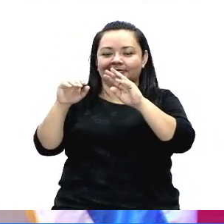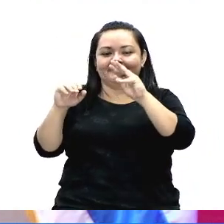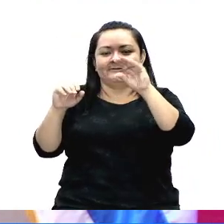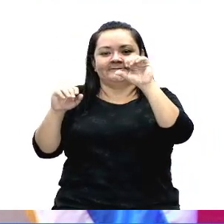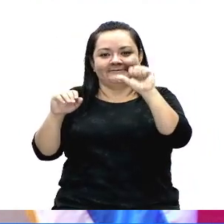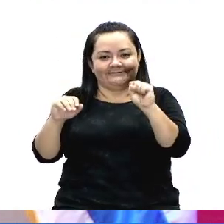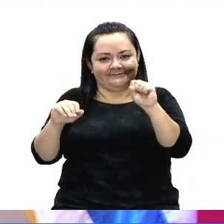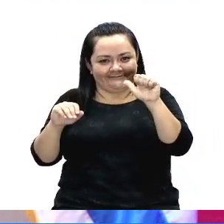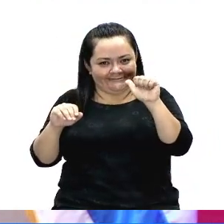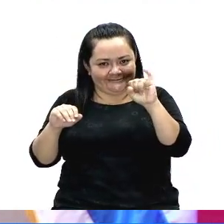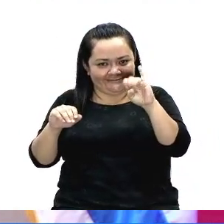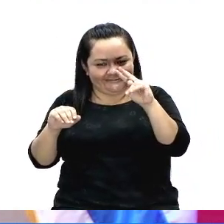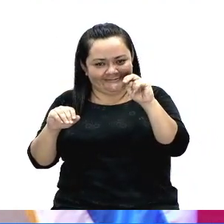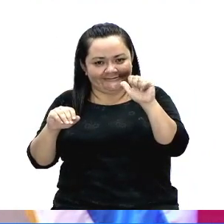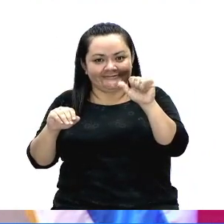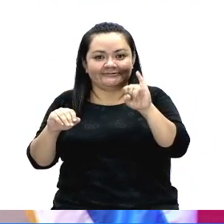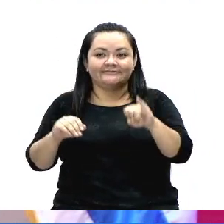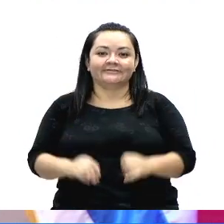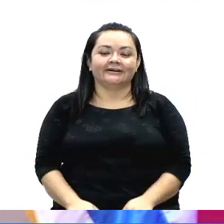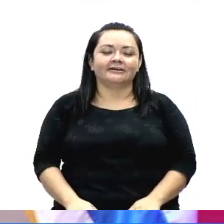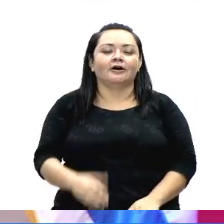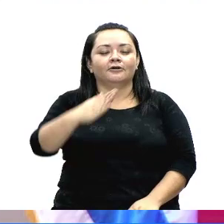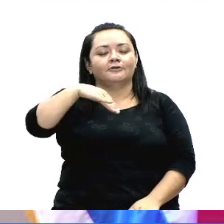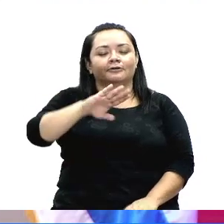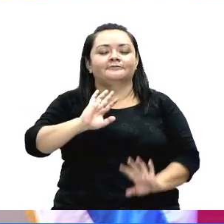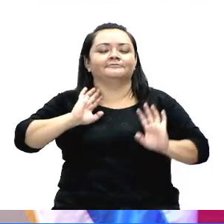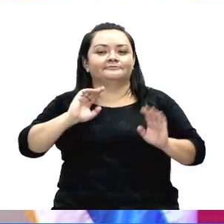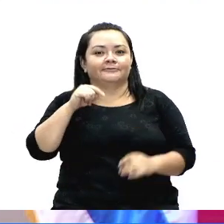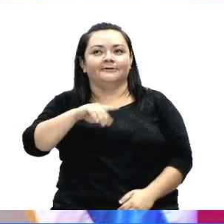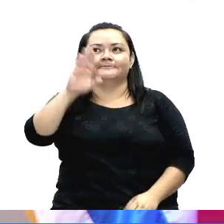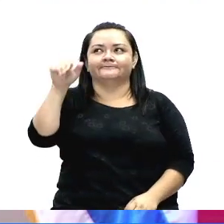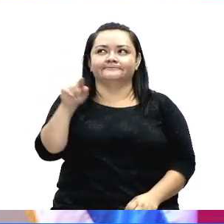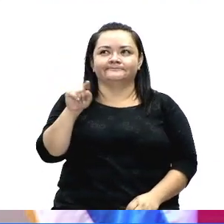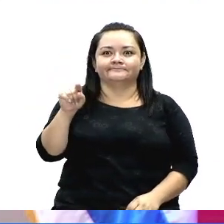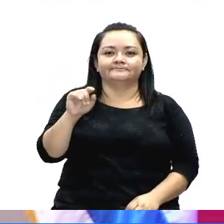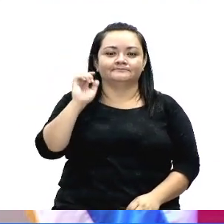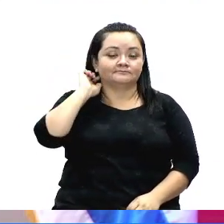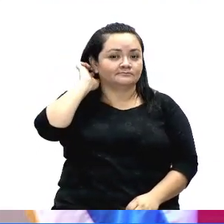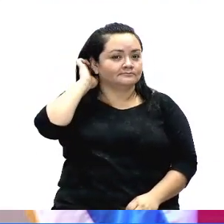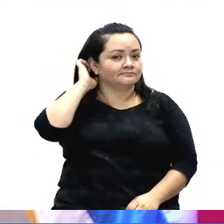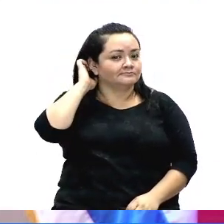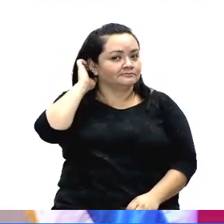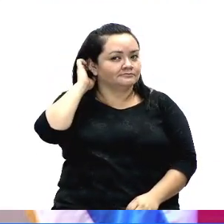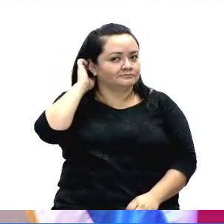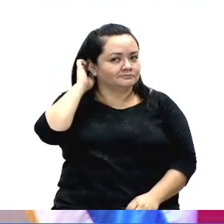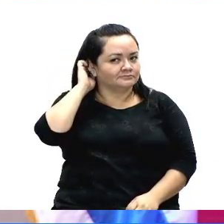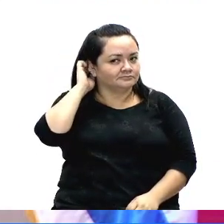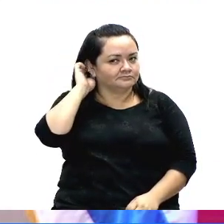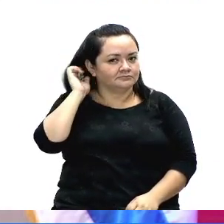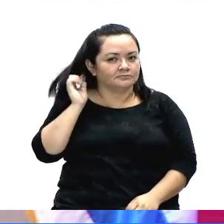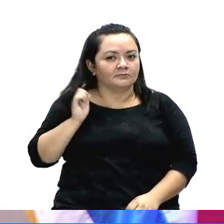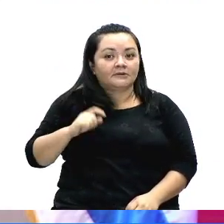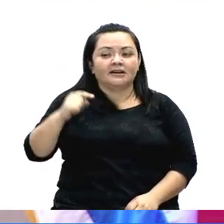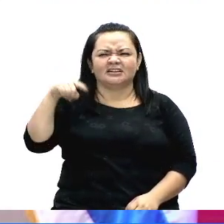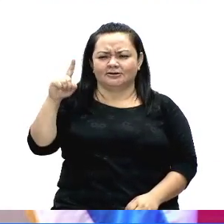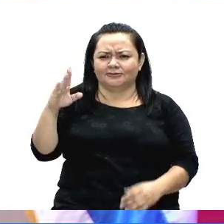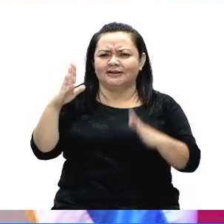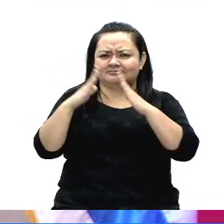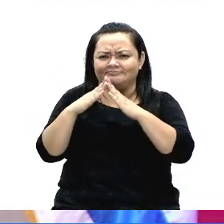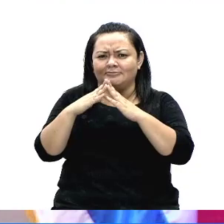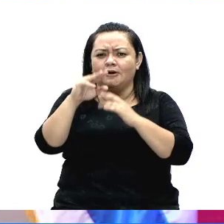hay uno de tantos lugares donde posiblemente abi pudo haber estado que han colocado hasta un monasterio